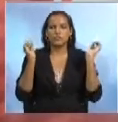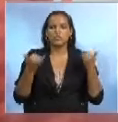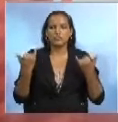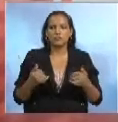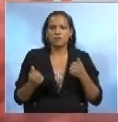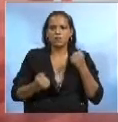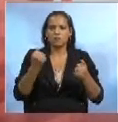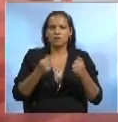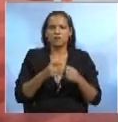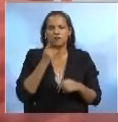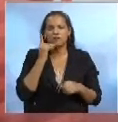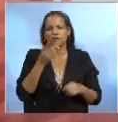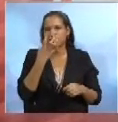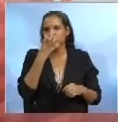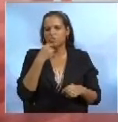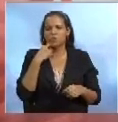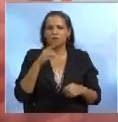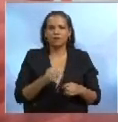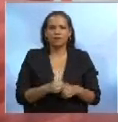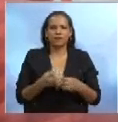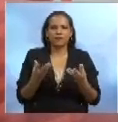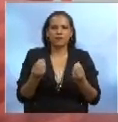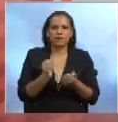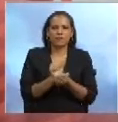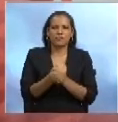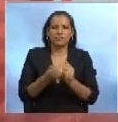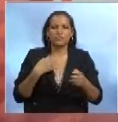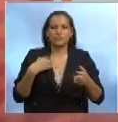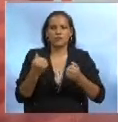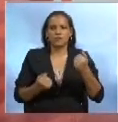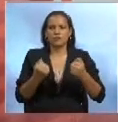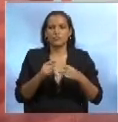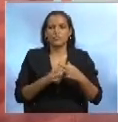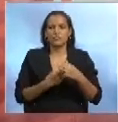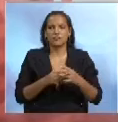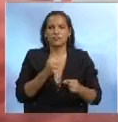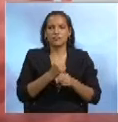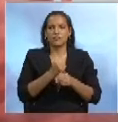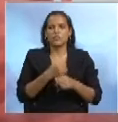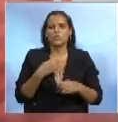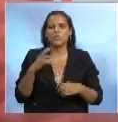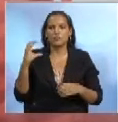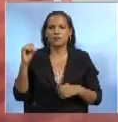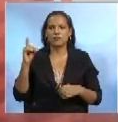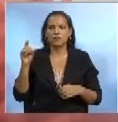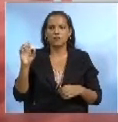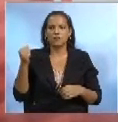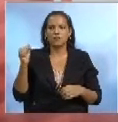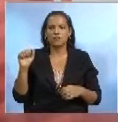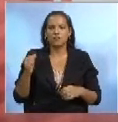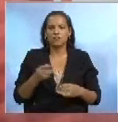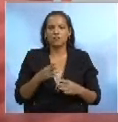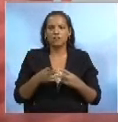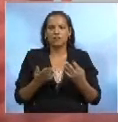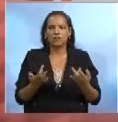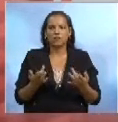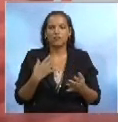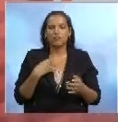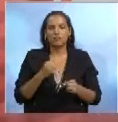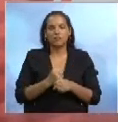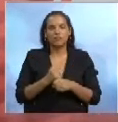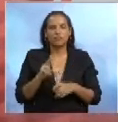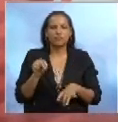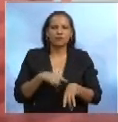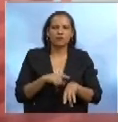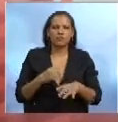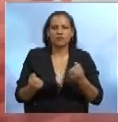Conductores mostraron su descontento por el caos vehicular que ocasionó el inicio de la obra vial en Codesa. Esperan que los trabajos no generen